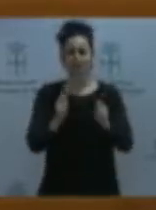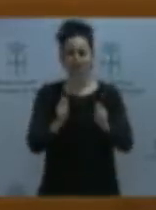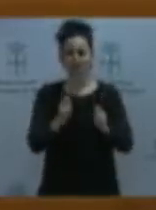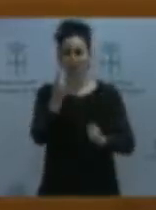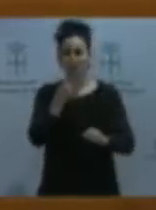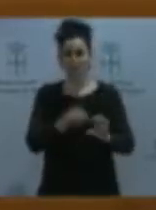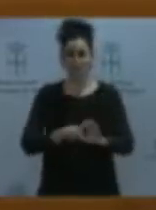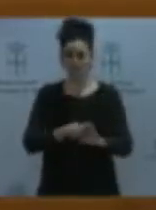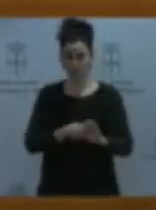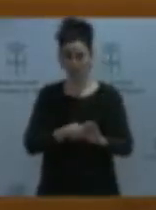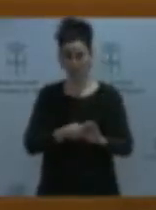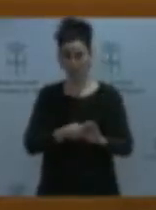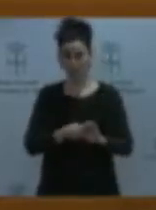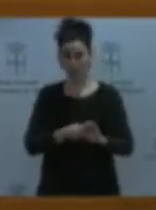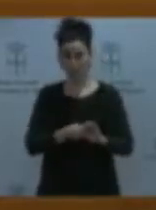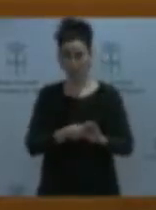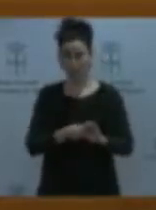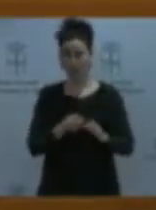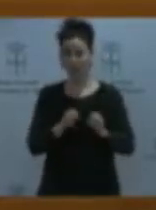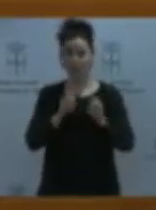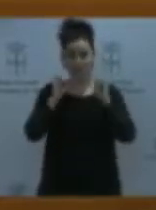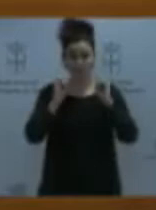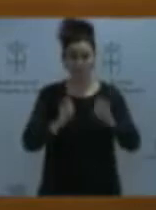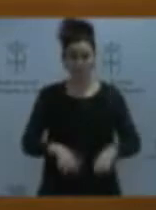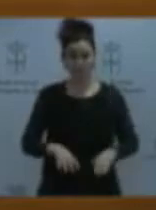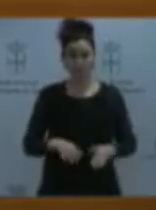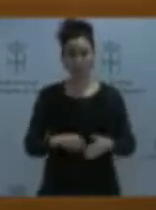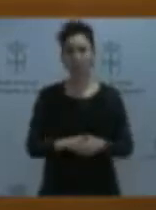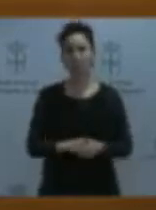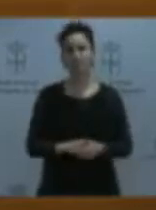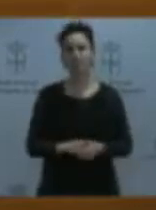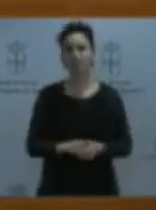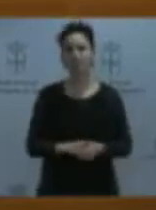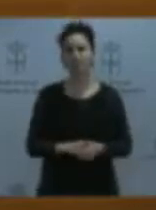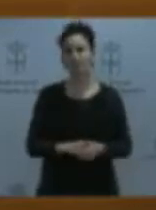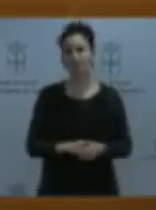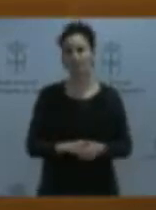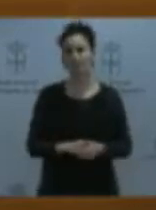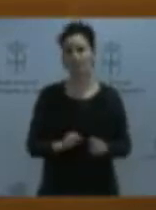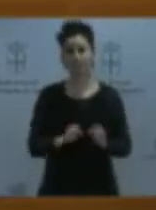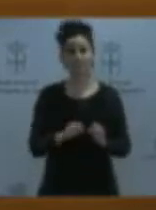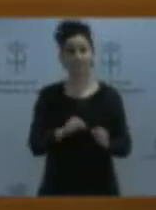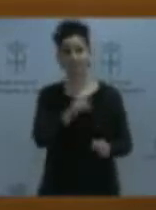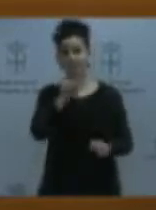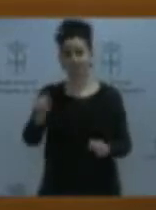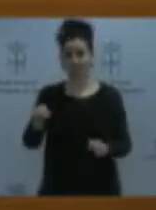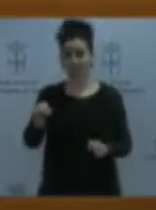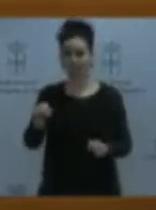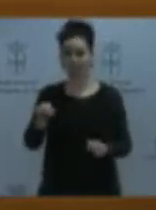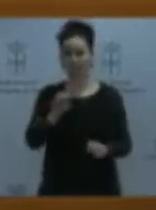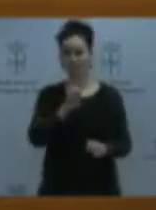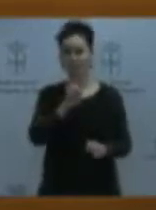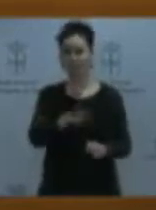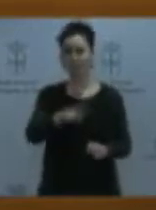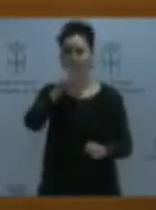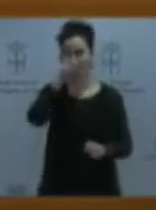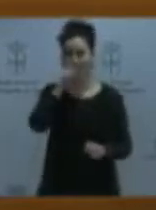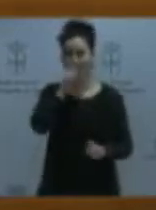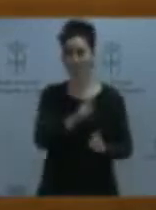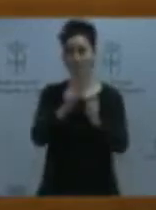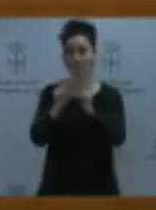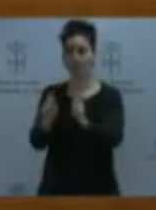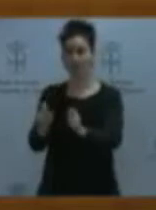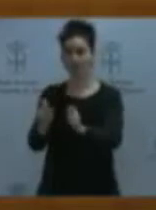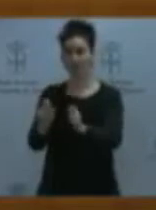destituido por una plaza de libre designación que llevaba 14 años mal adjudicada, sin que nadie hubiera